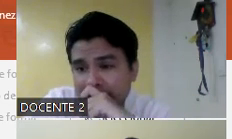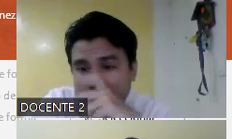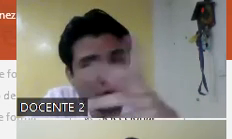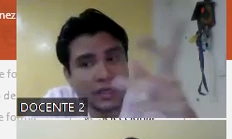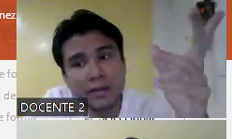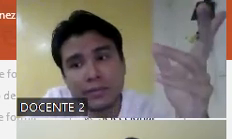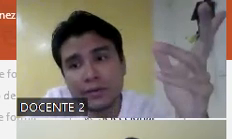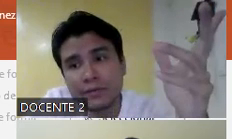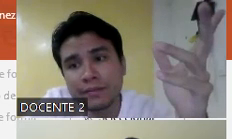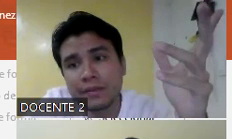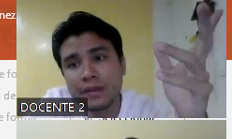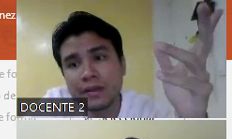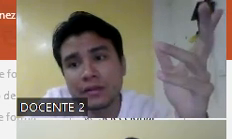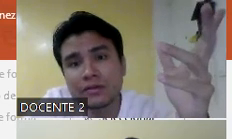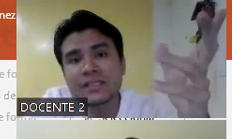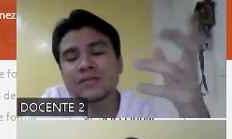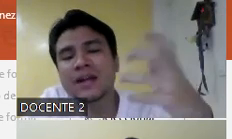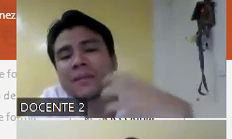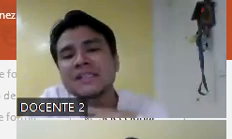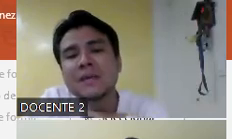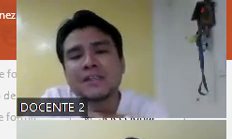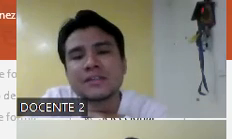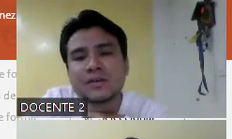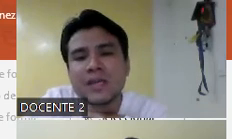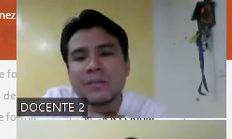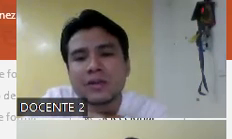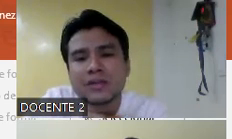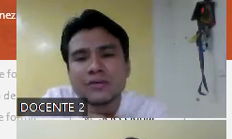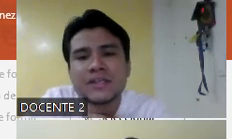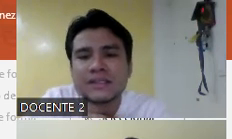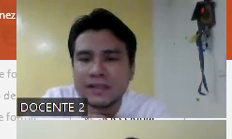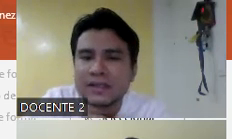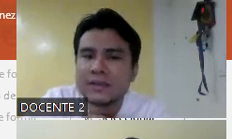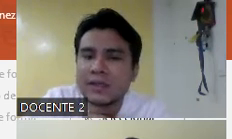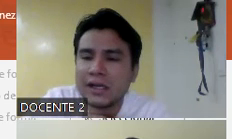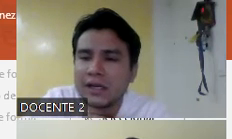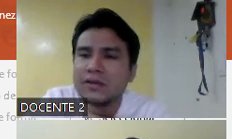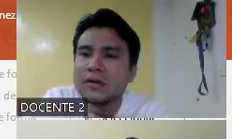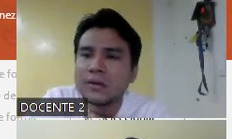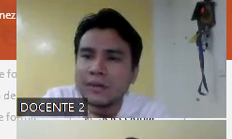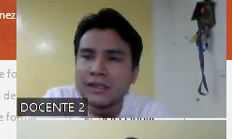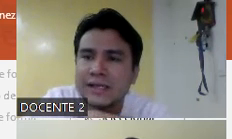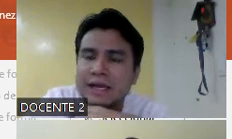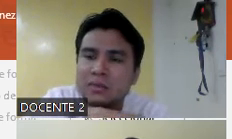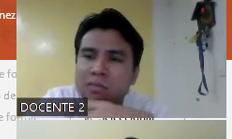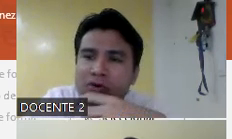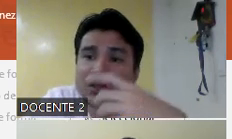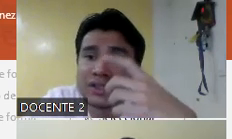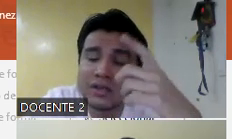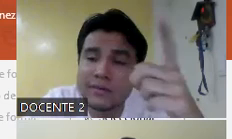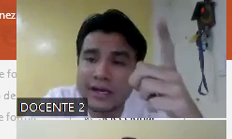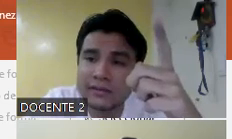amenaza. Un ejemplo. Entonces es una capacidad de precisión mía porque yo voy a sentir de esa manera y yo le voy a ver ese